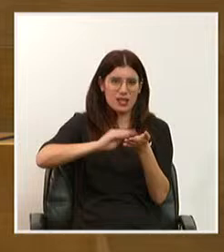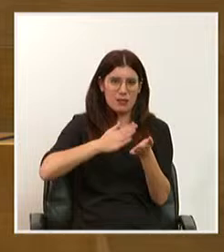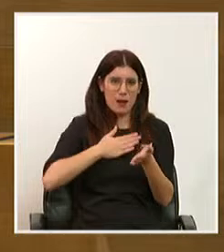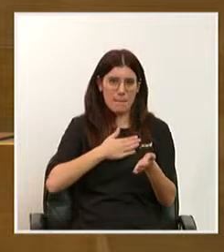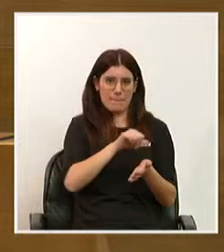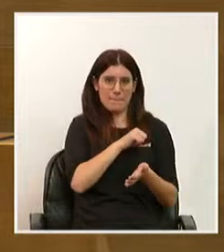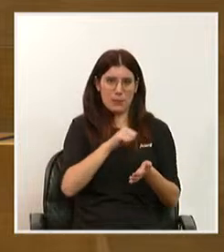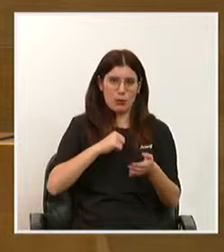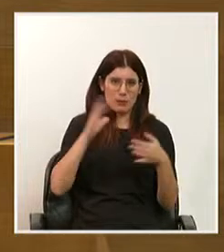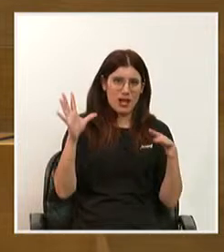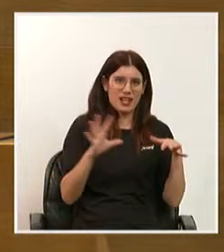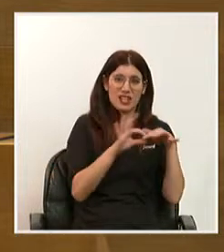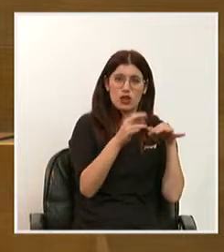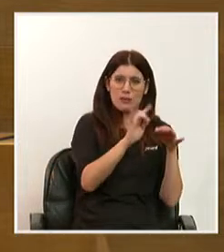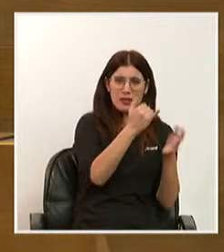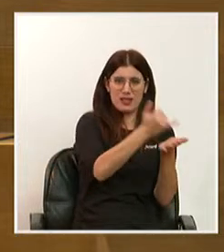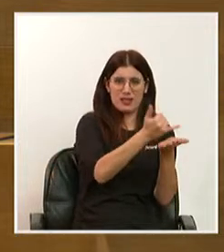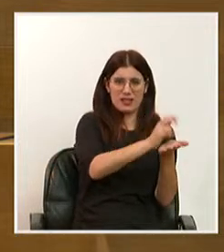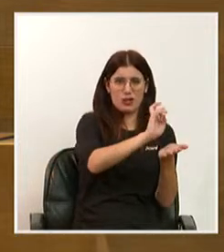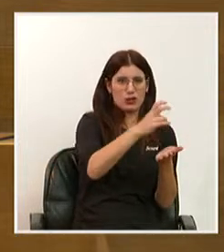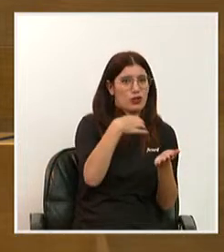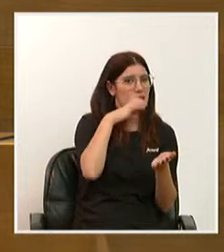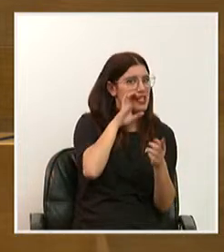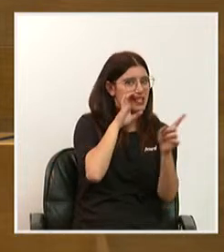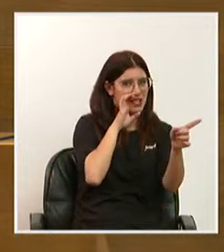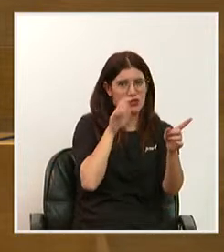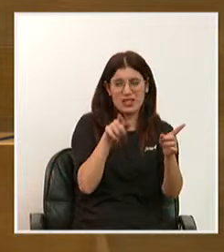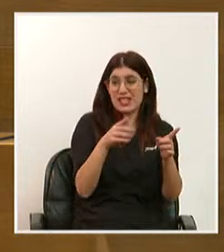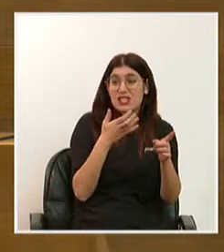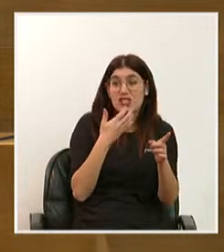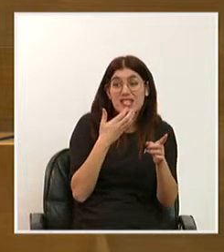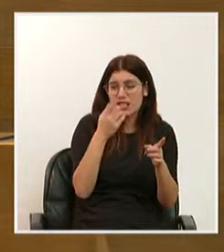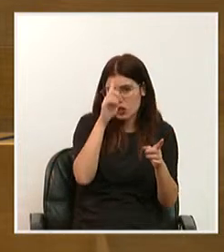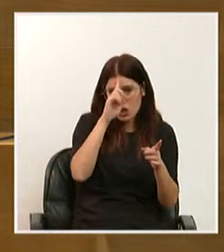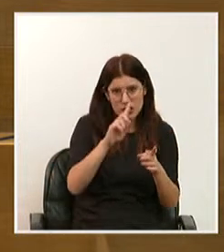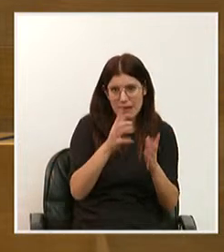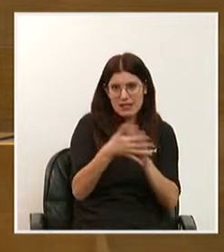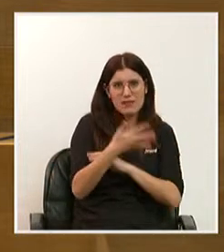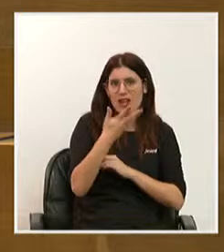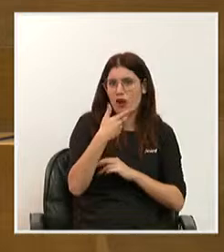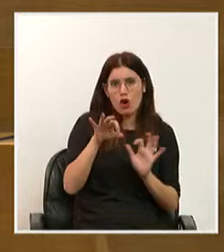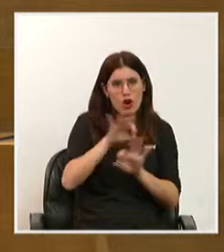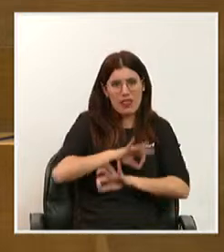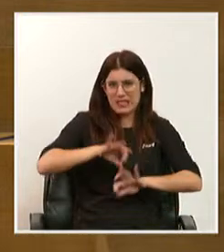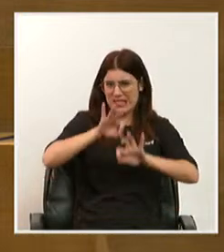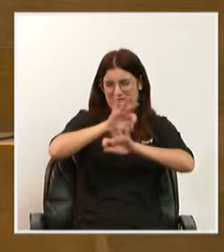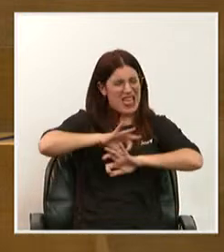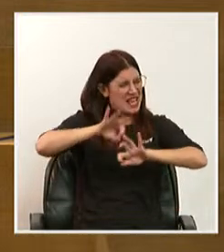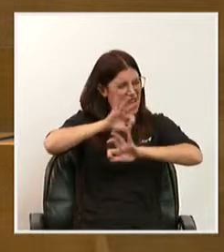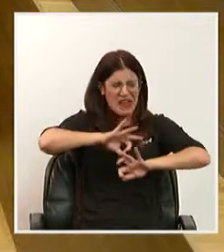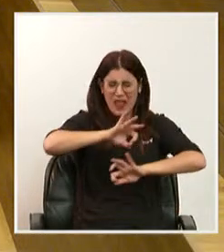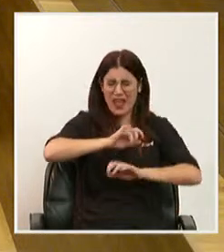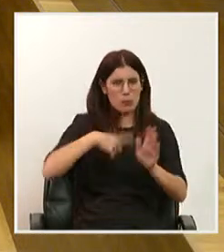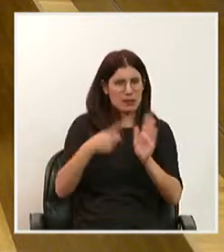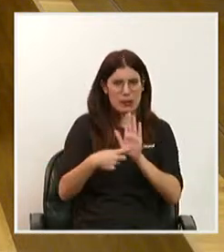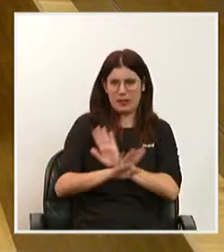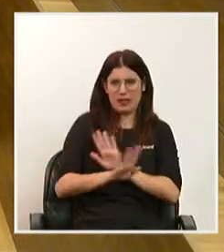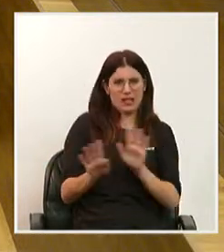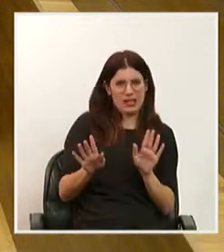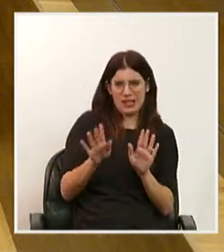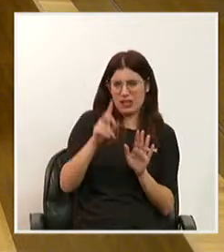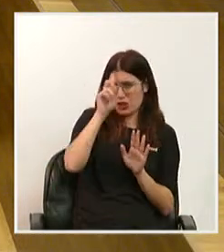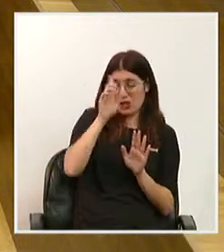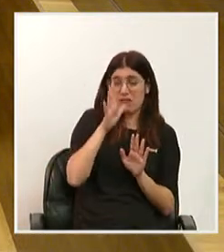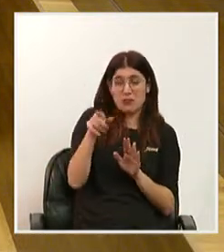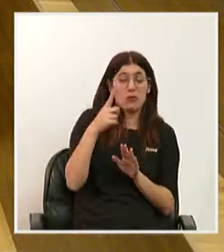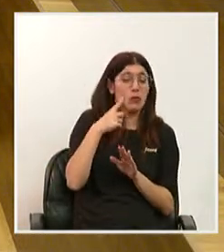depender de un instituto de Castellón ya me parece un desconocimiento absoluto absoluto del tema pero bueno es a lo que nos tienen